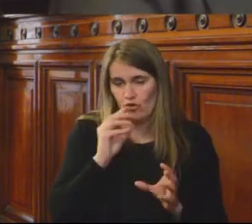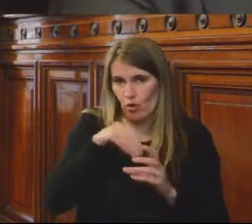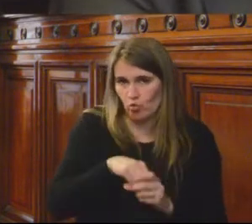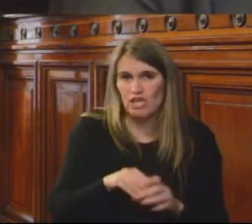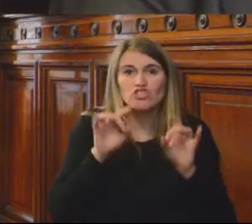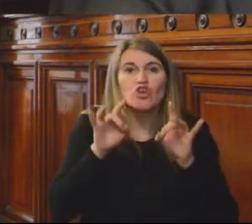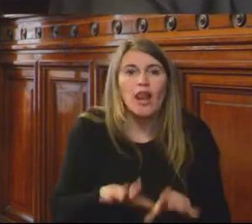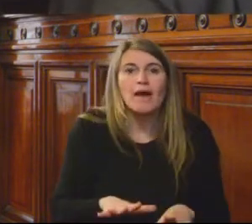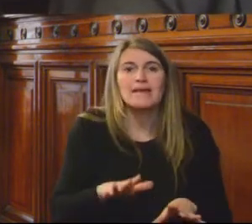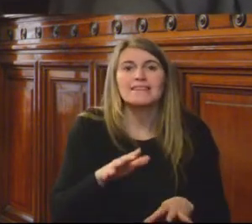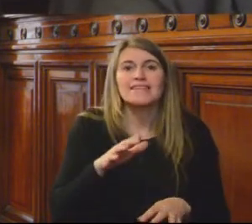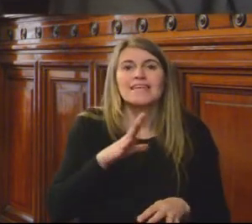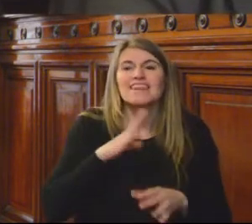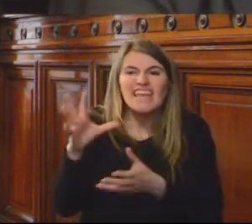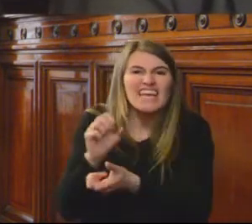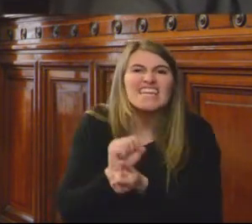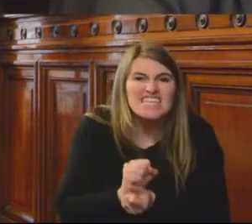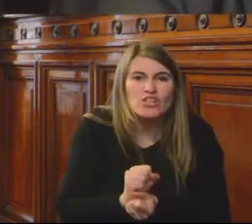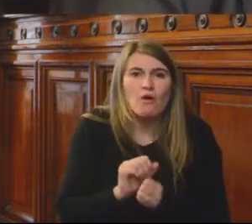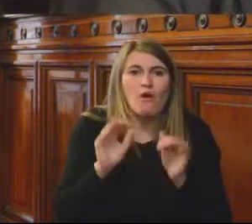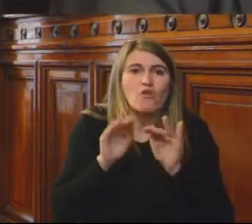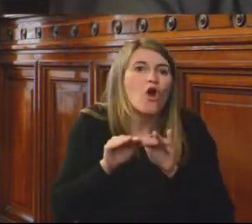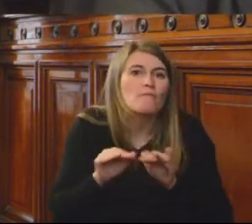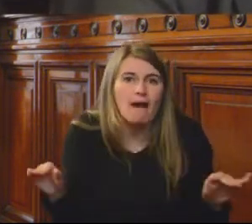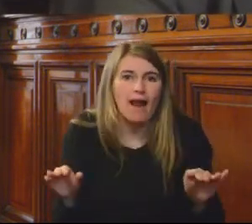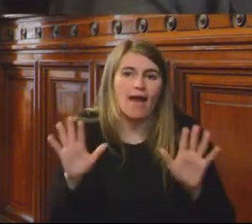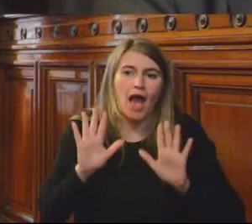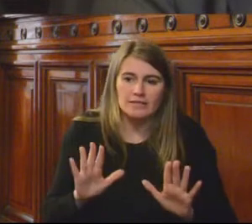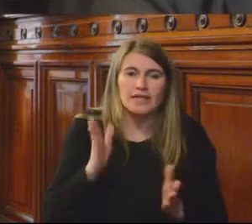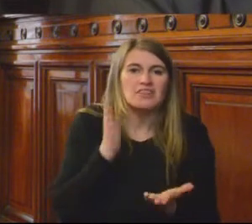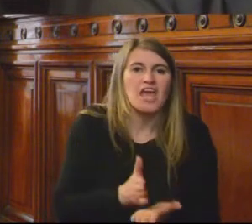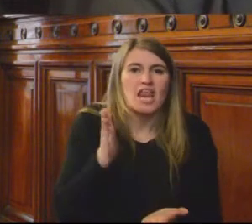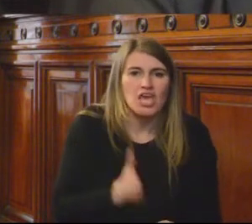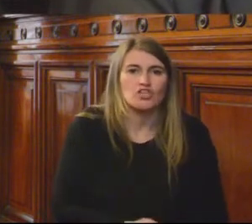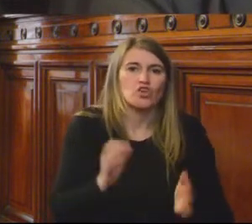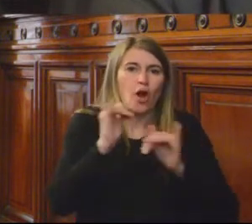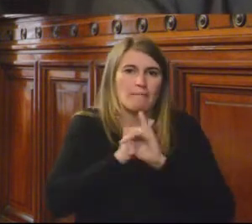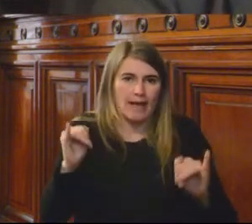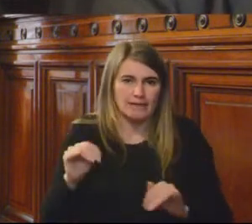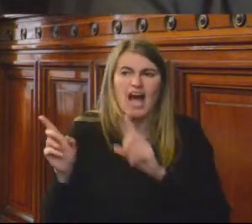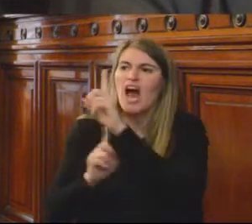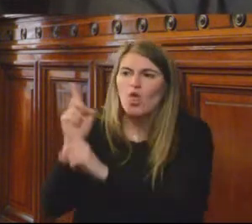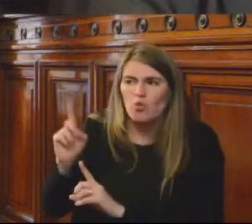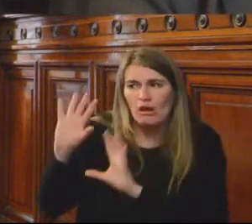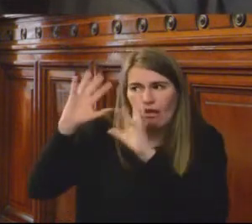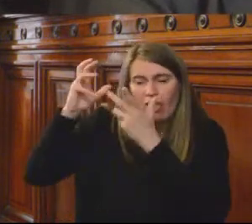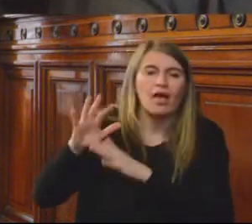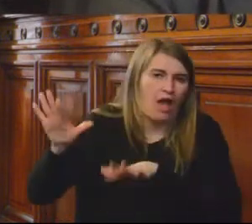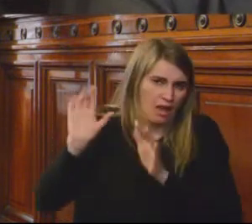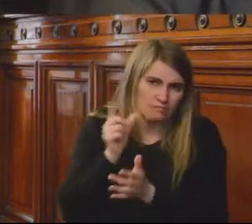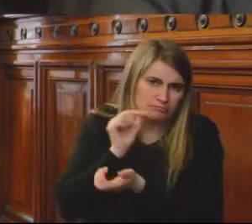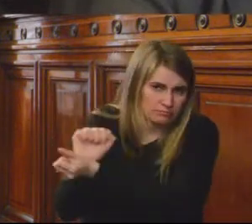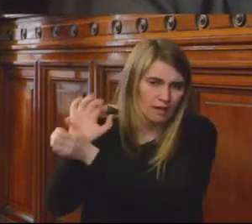las personas que fueron detenidas en el ejercicio válido y constitucional de sus derechos, particularmente su derecho a expresarse y de